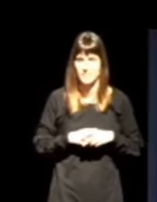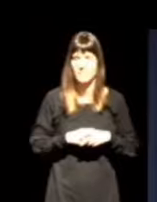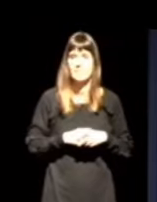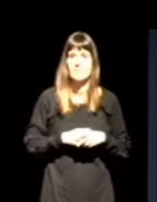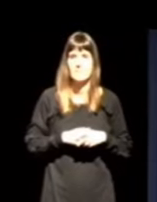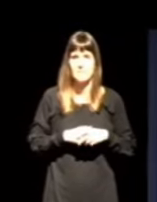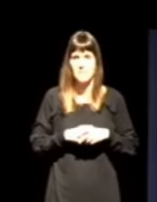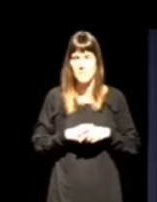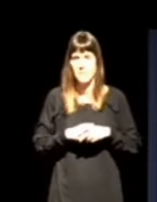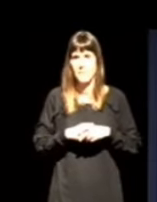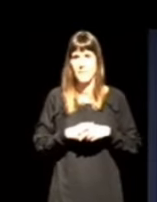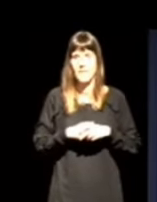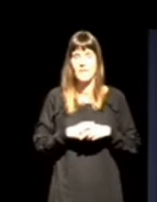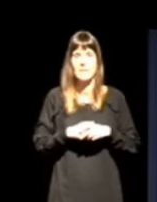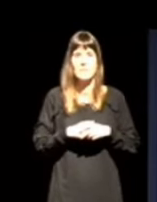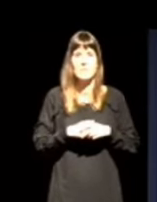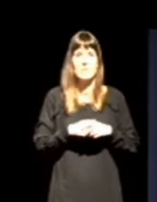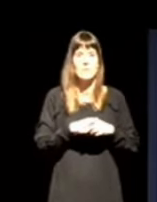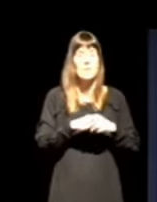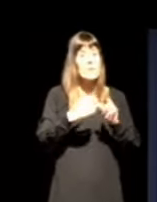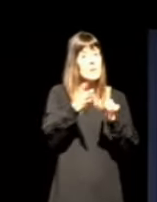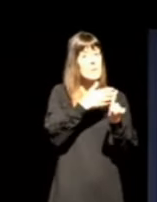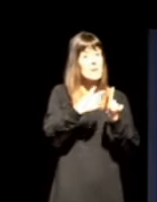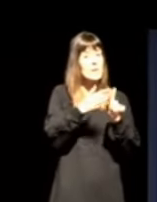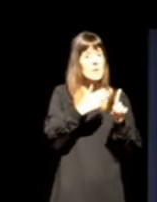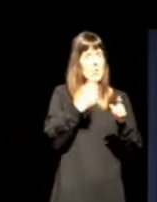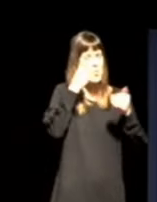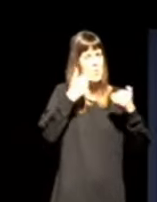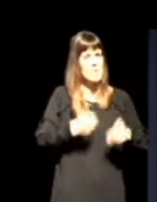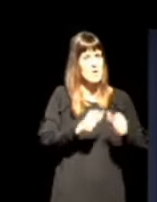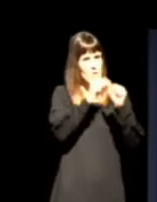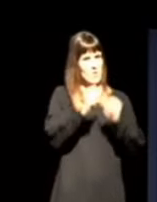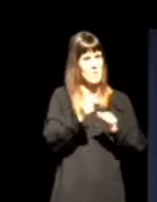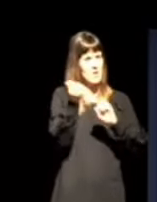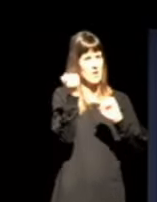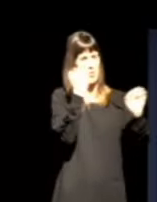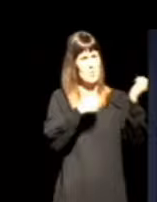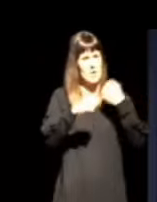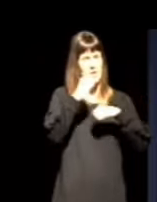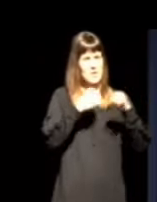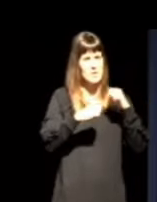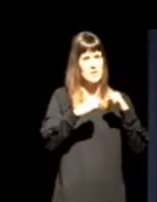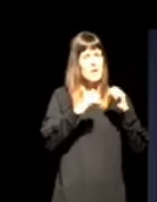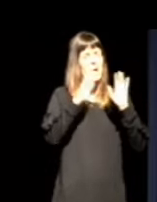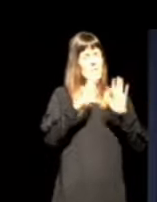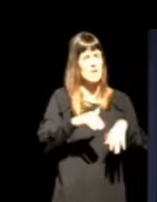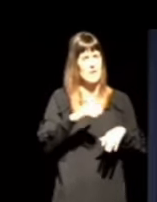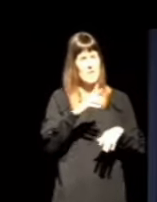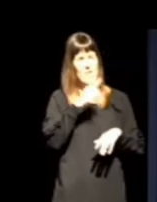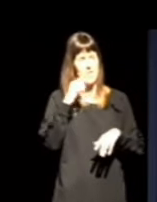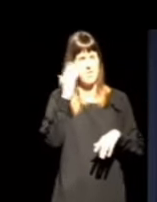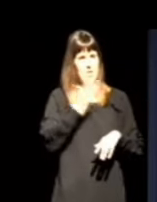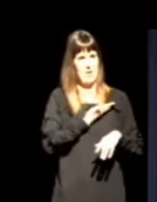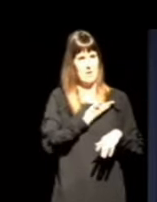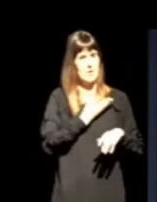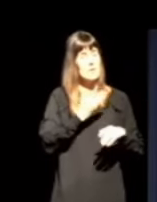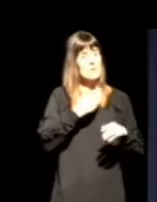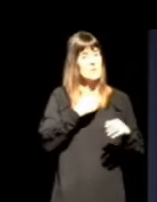El maltrato es una forma de comportamiento humano que nos daña, que nos hace daño y que reproducimos